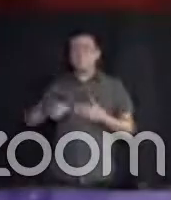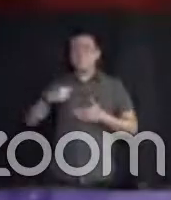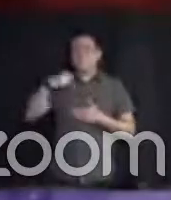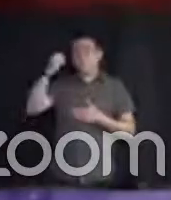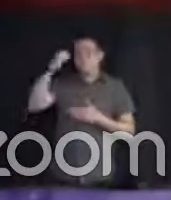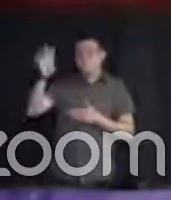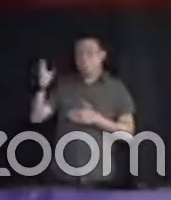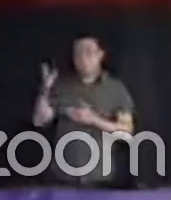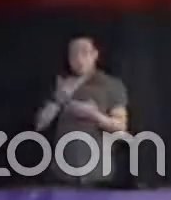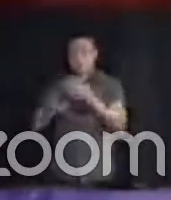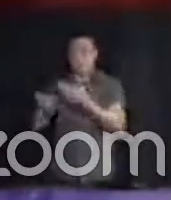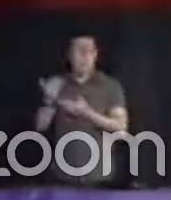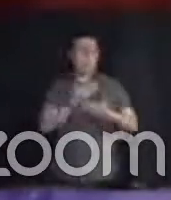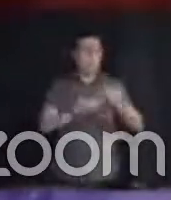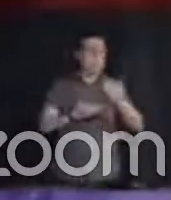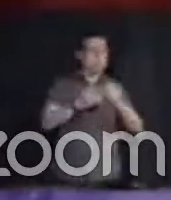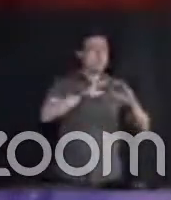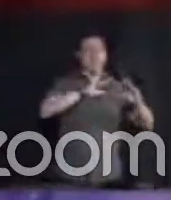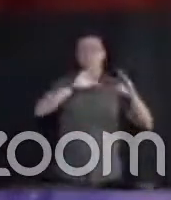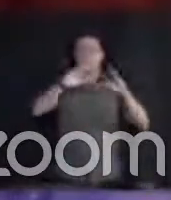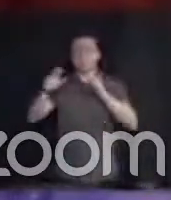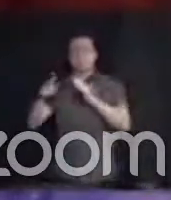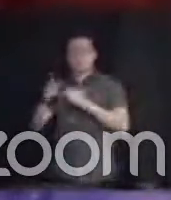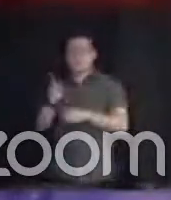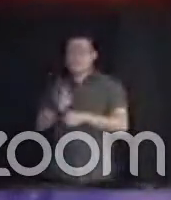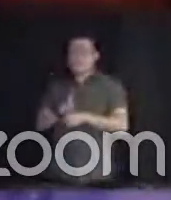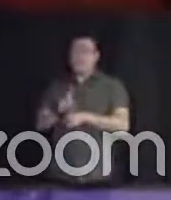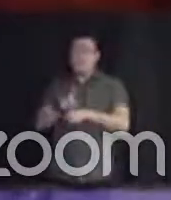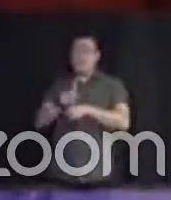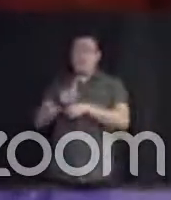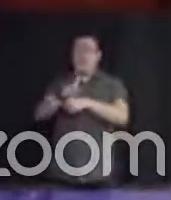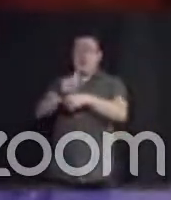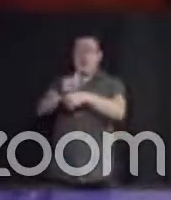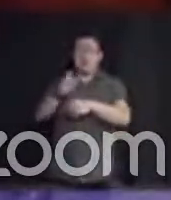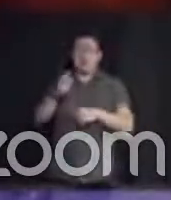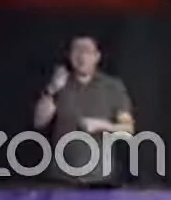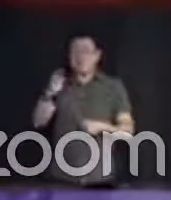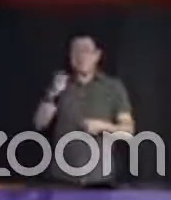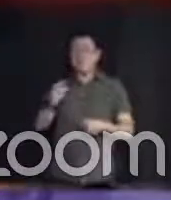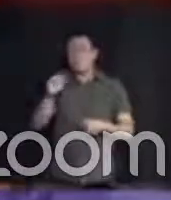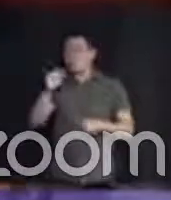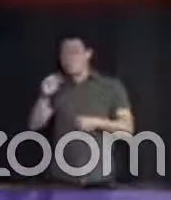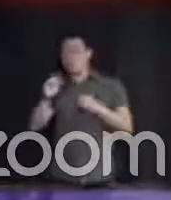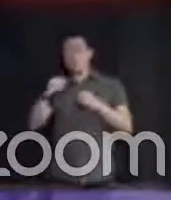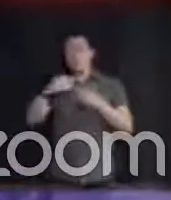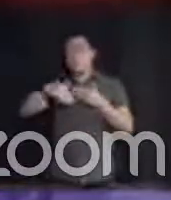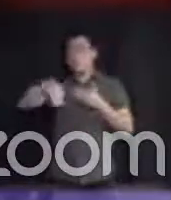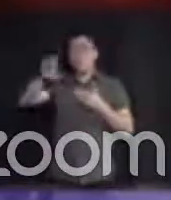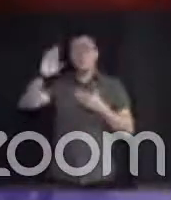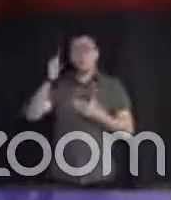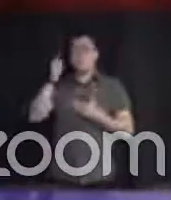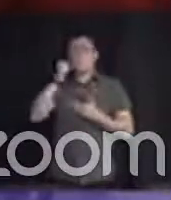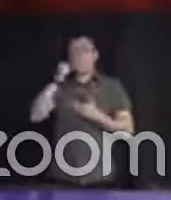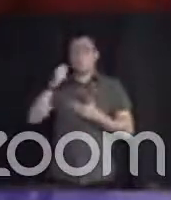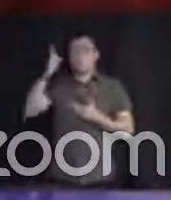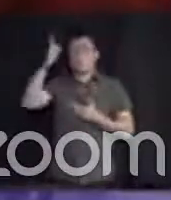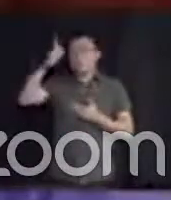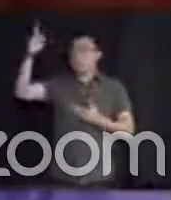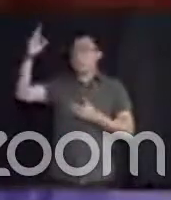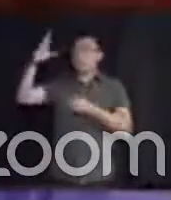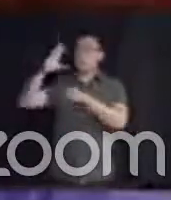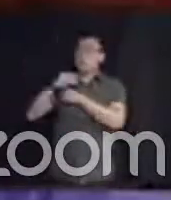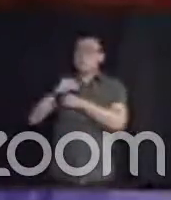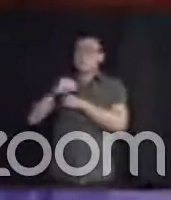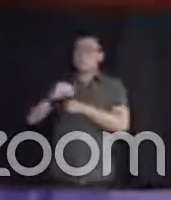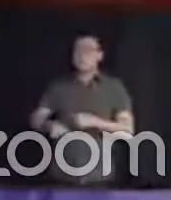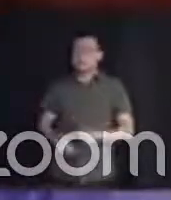misma que hablaría de esta maravillosa empresa todos los días de mi vida, los pocos o muchos años que Dios me